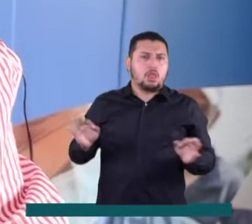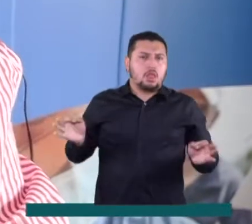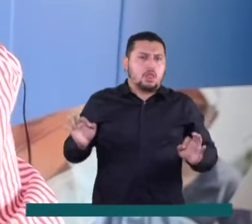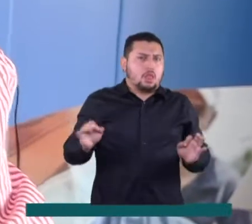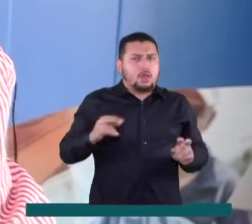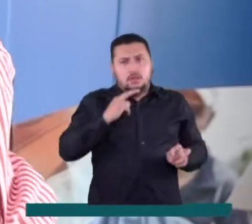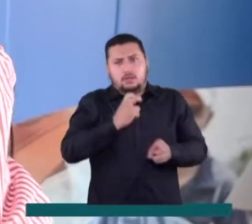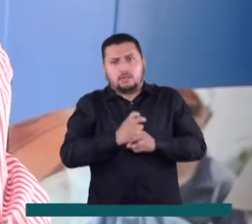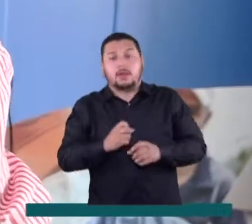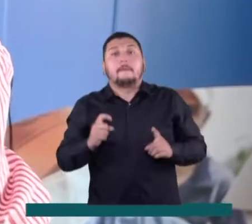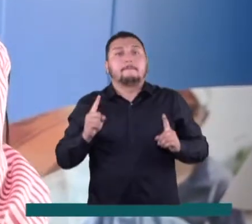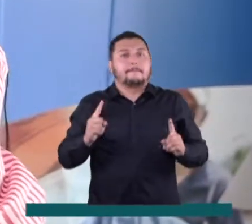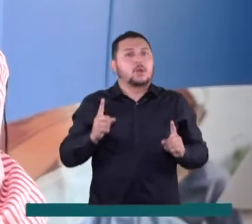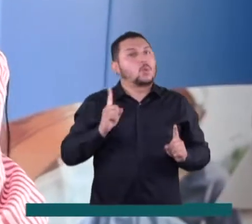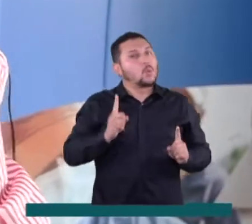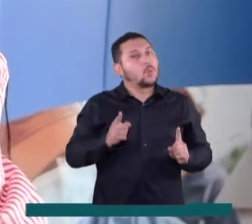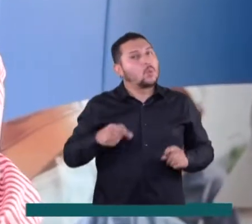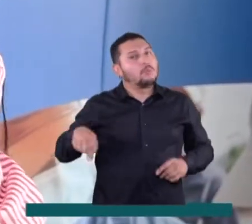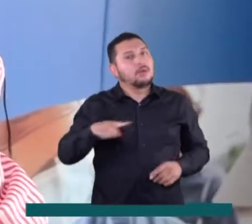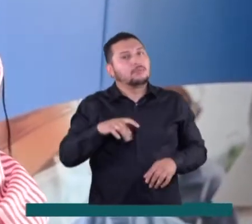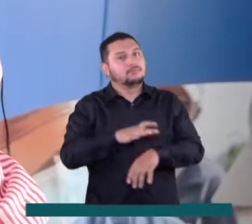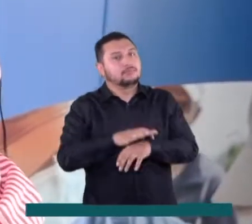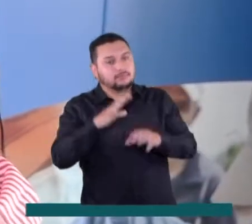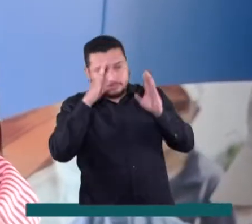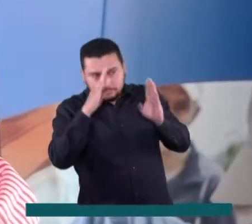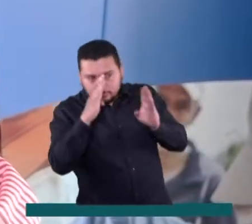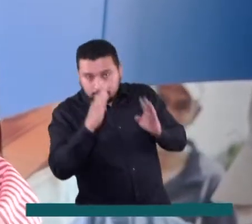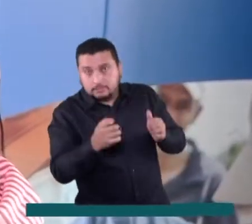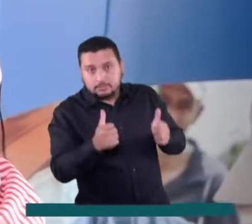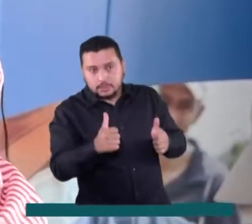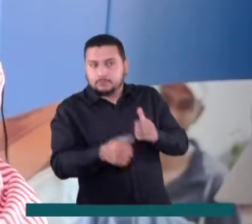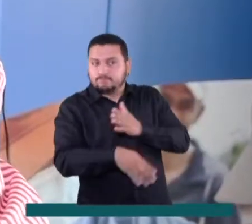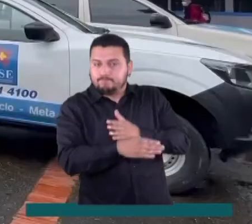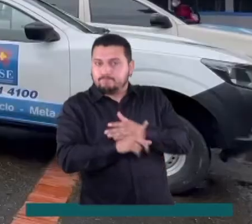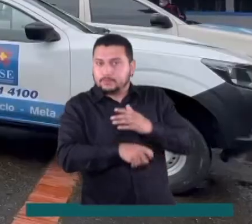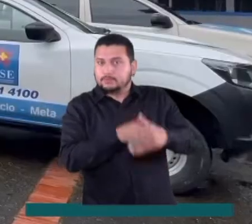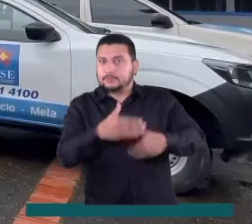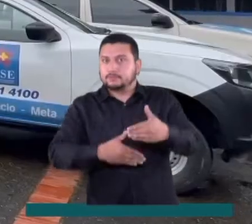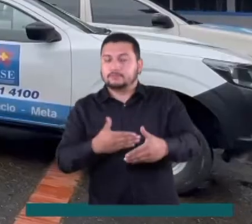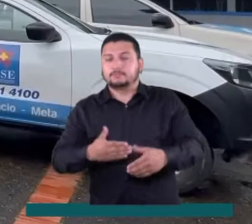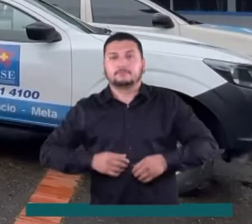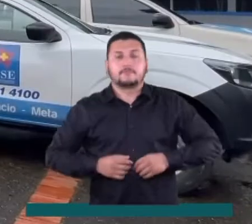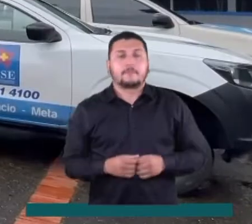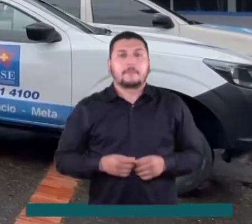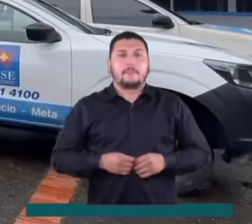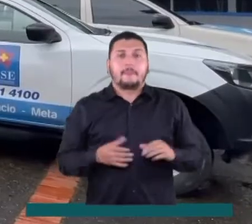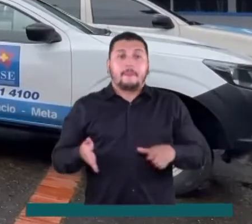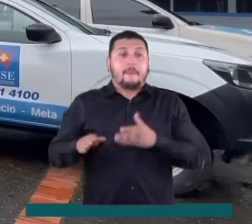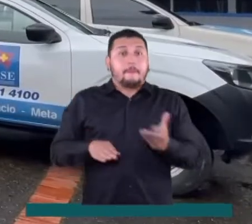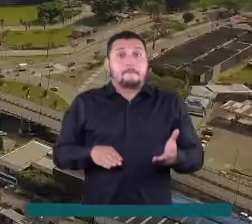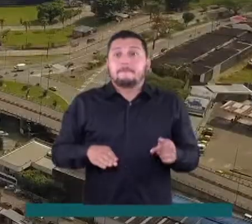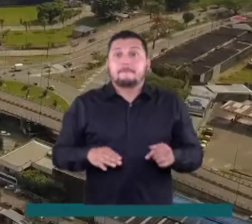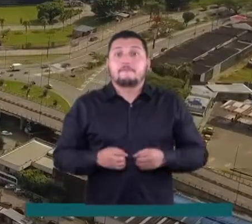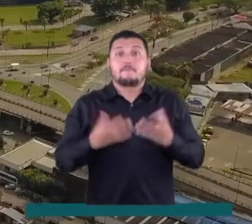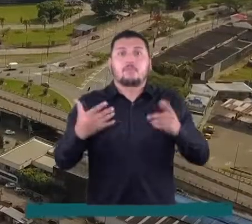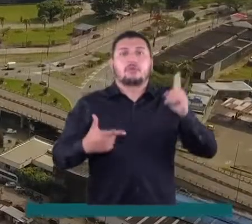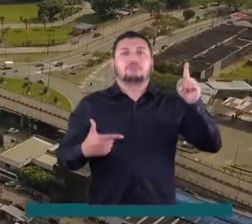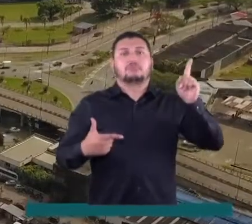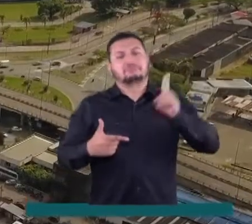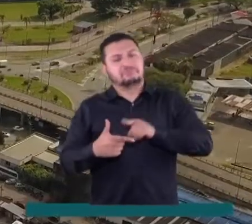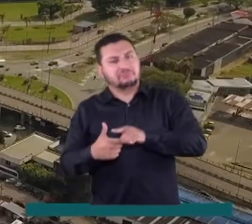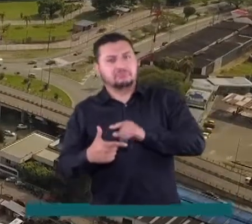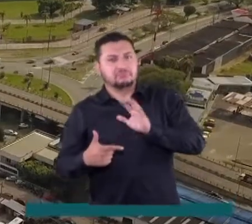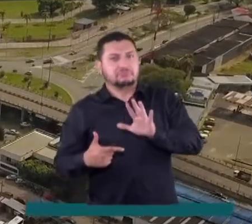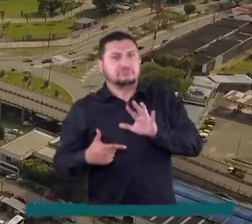muy bajita, pero esto ha sido gracias a que hemos podido hacer un acompañamiento oportuno a estos casos. Hasta el momento la tasa de mortalidad ha sido muy baja